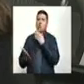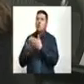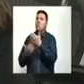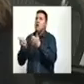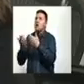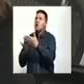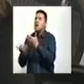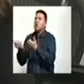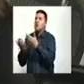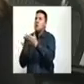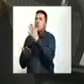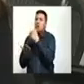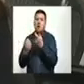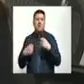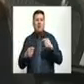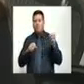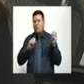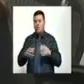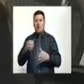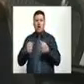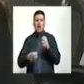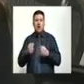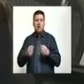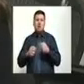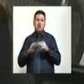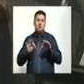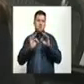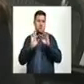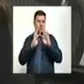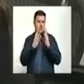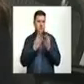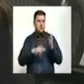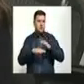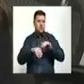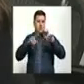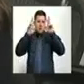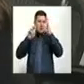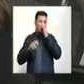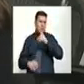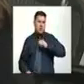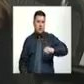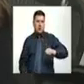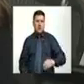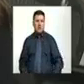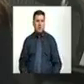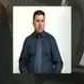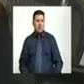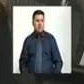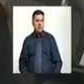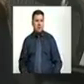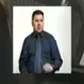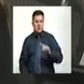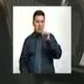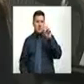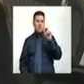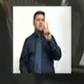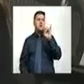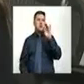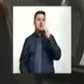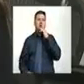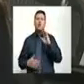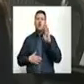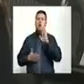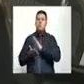compre. Y yo creo que es muy importante que este Congreso se pronuncie sobre ese tema. No hay derecho que a San Vicente del Caguán le hayan prometido la